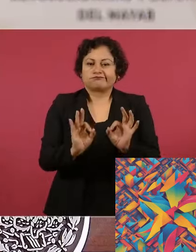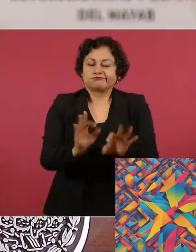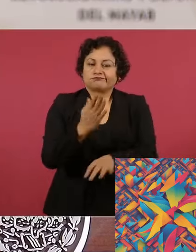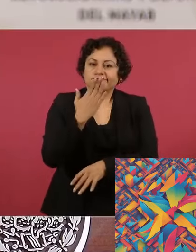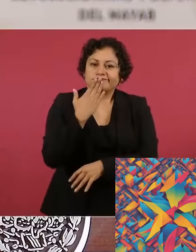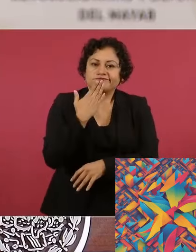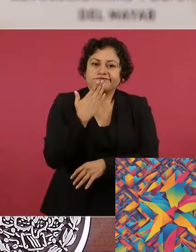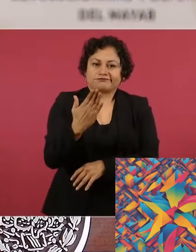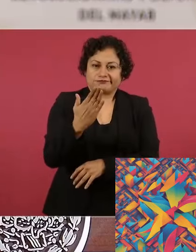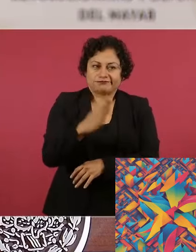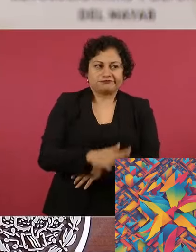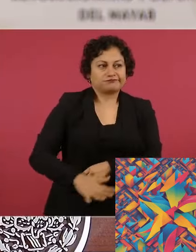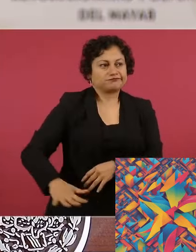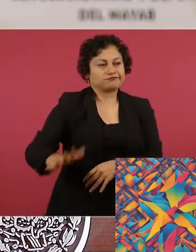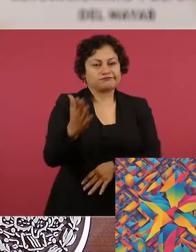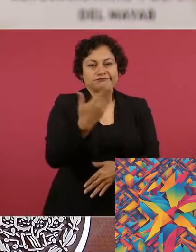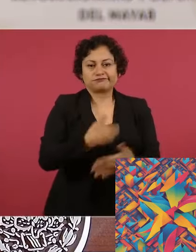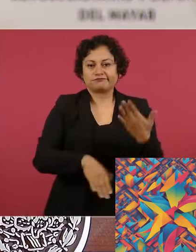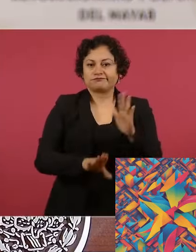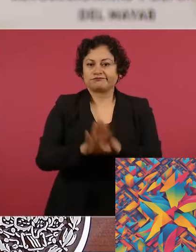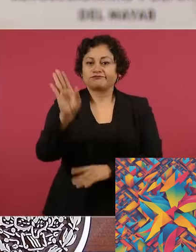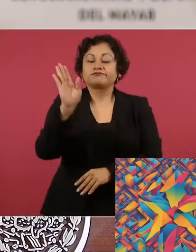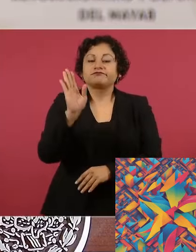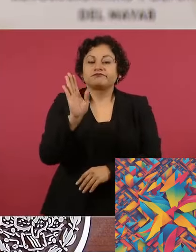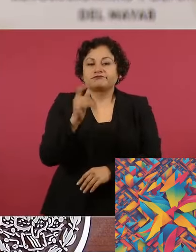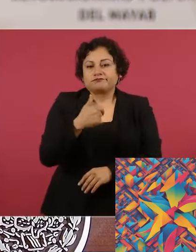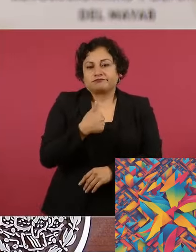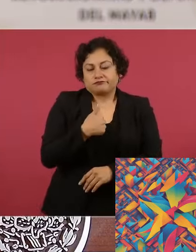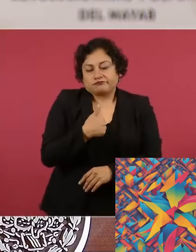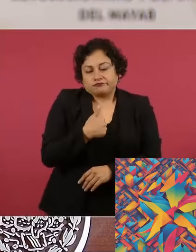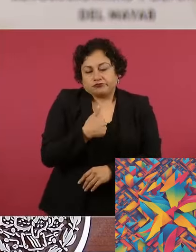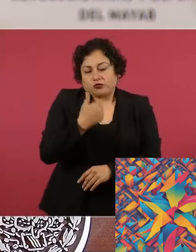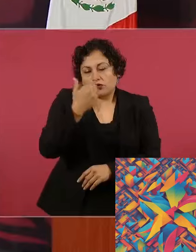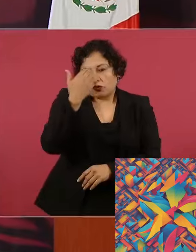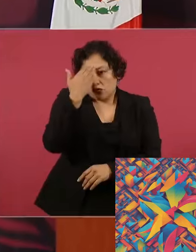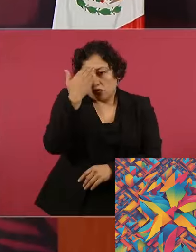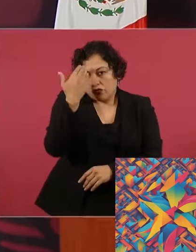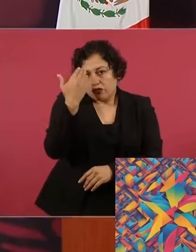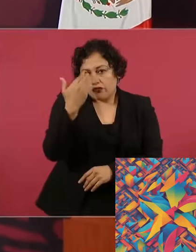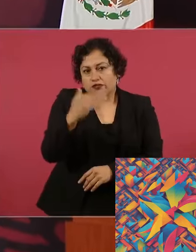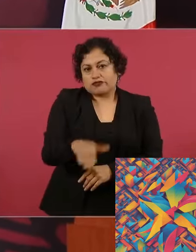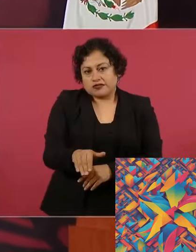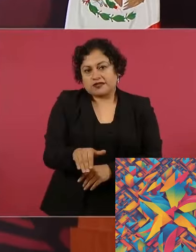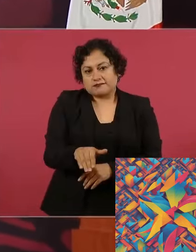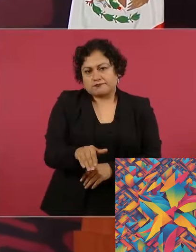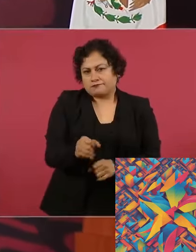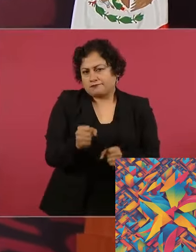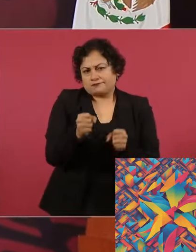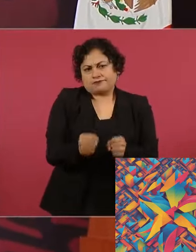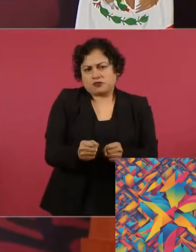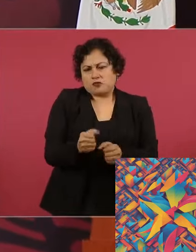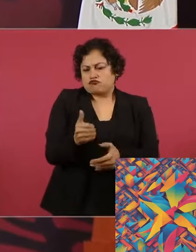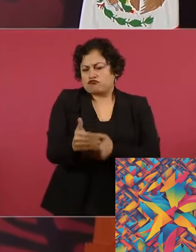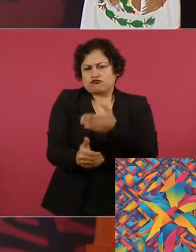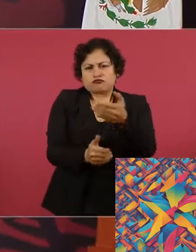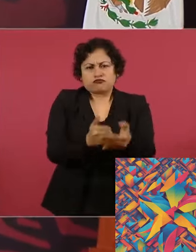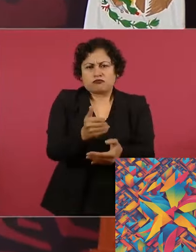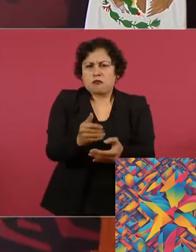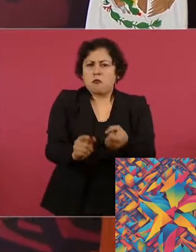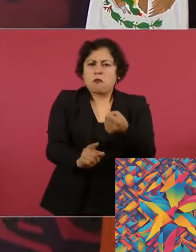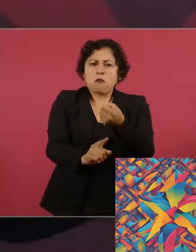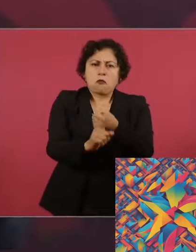ocultarse detrás de asesores o emitir comunicados impersonales, el presidente opta por hablar directamente al pueblo, defendiendo su